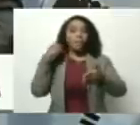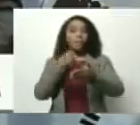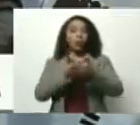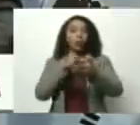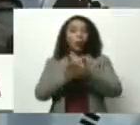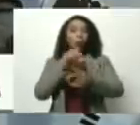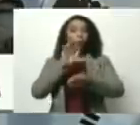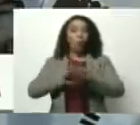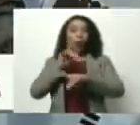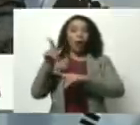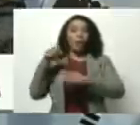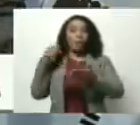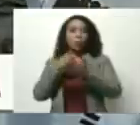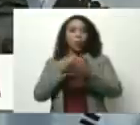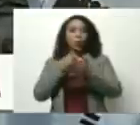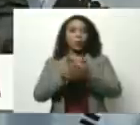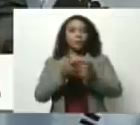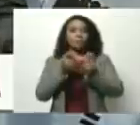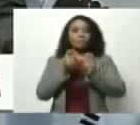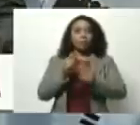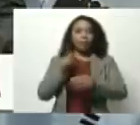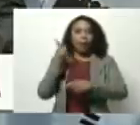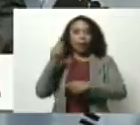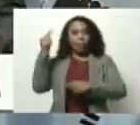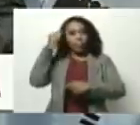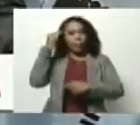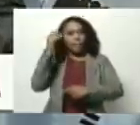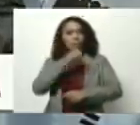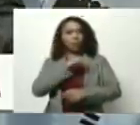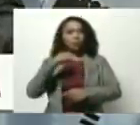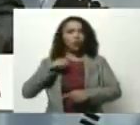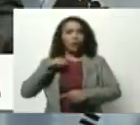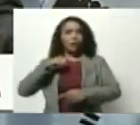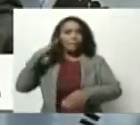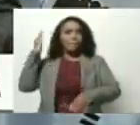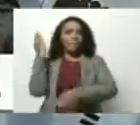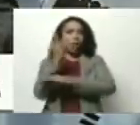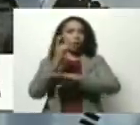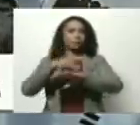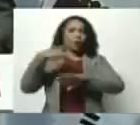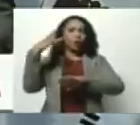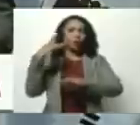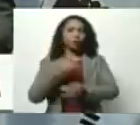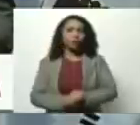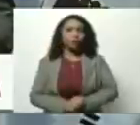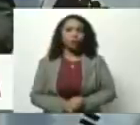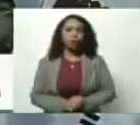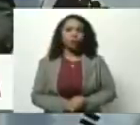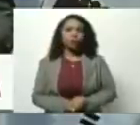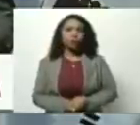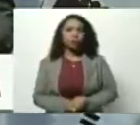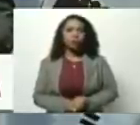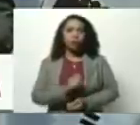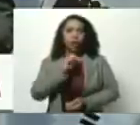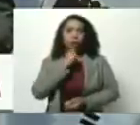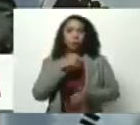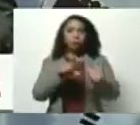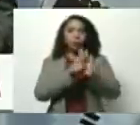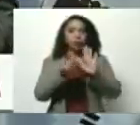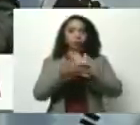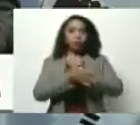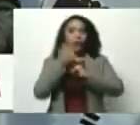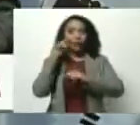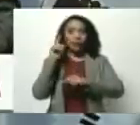el delito de lesiones intencionales personales previsto y sancionado en el Código Penal. Es importante